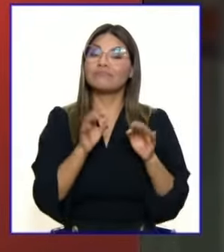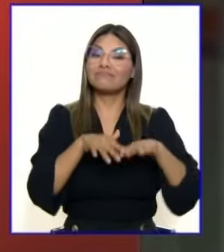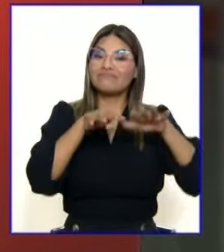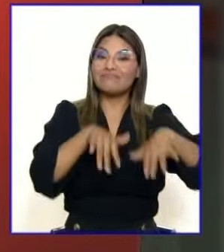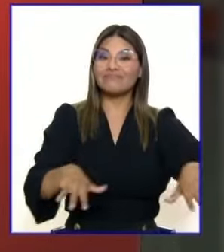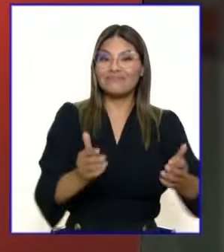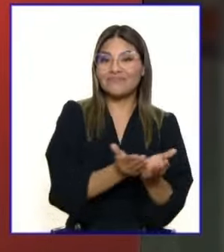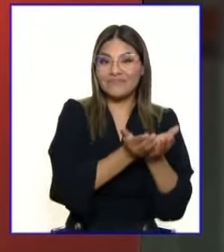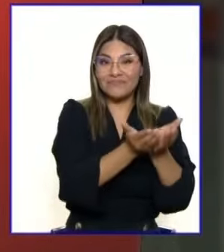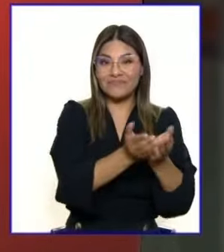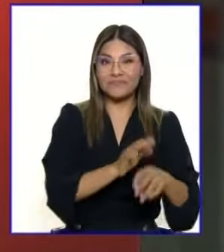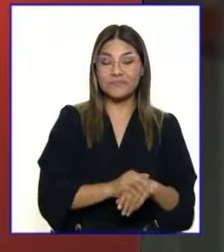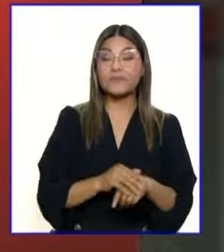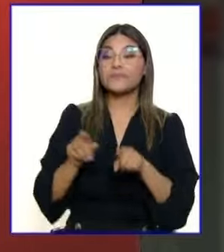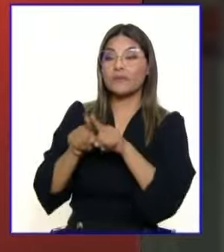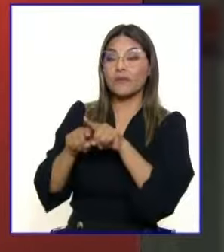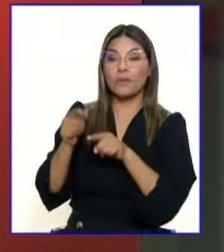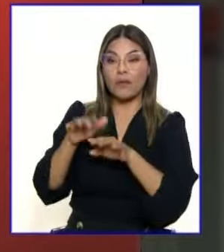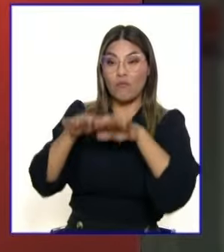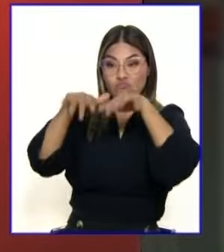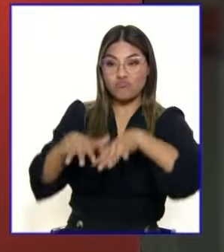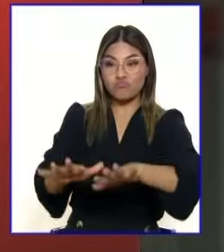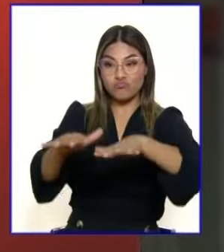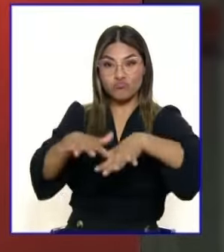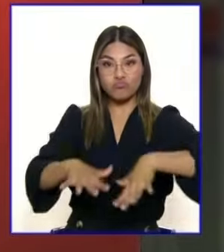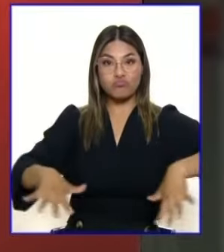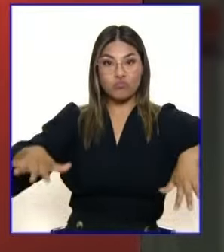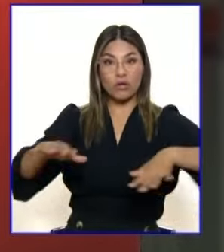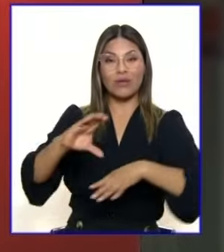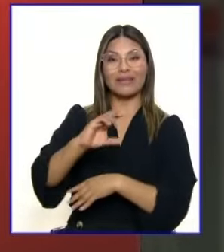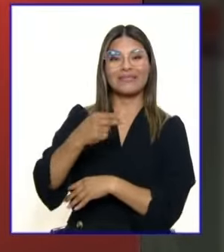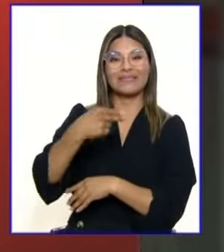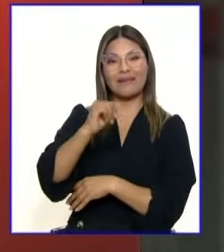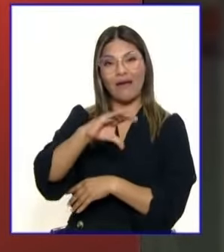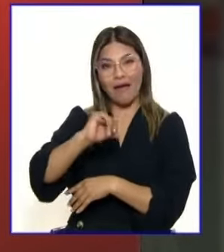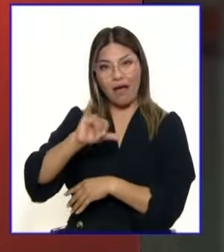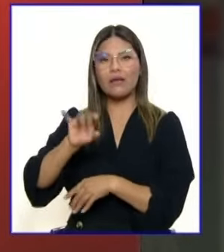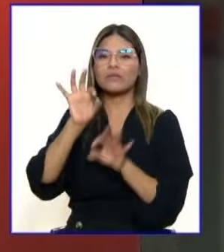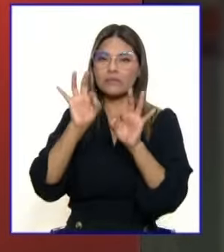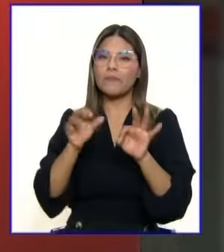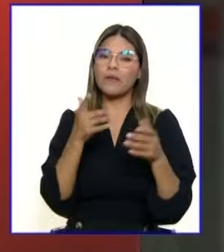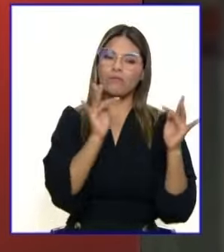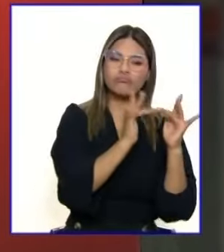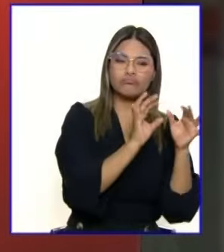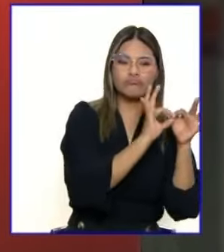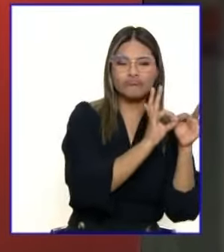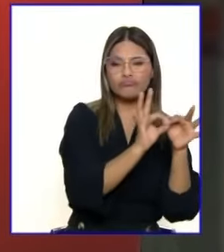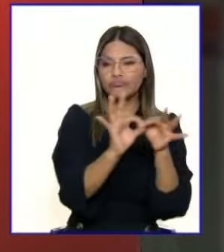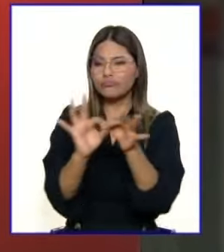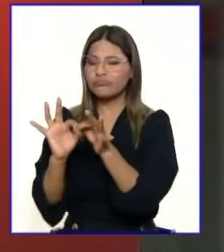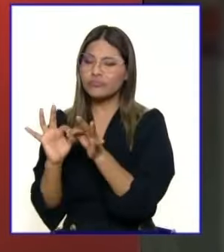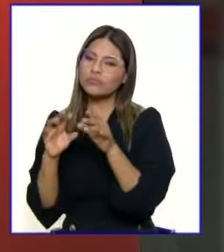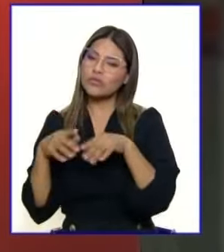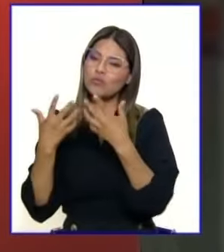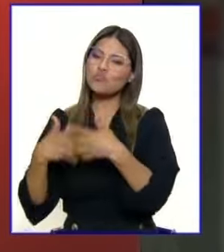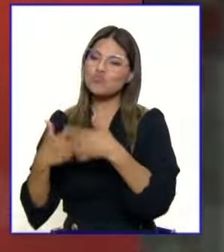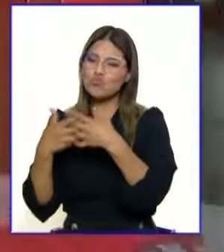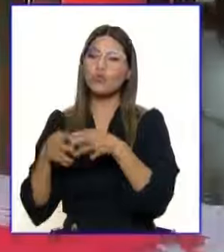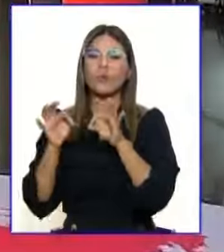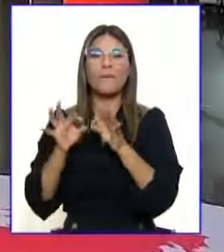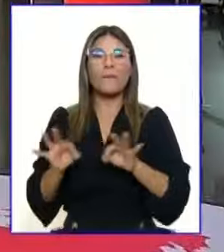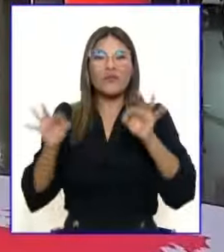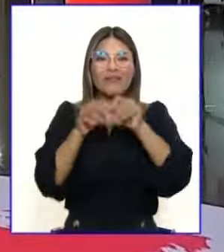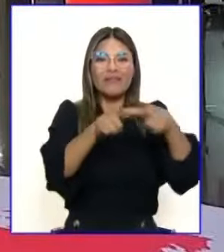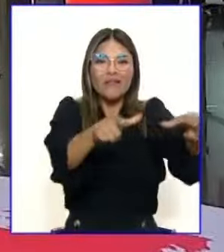también el puerto de Chancay va a permitir desarrollar un circuito industrial. Se habla de la creación de una zona económica